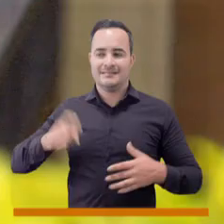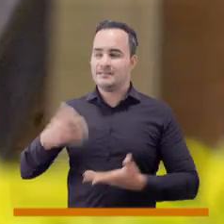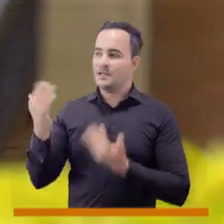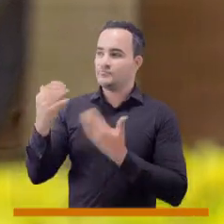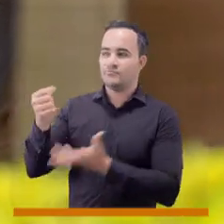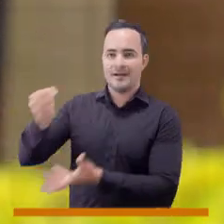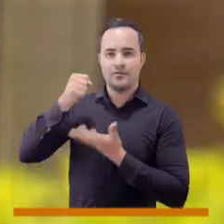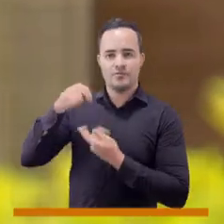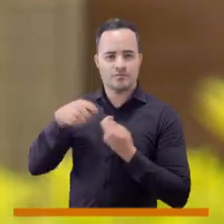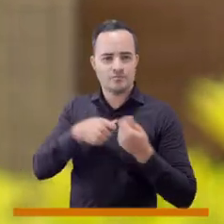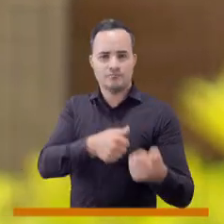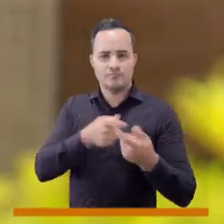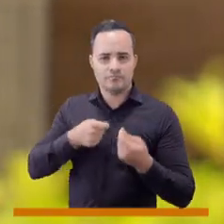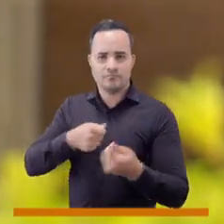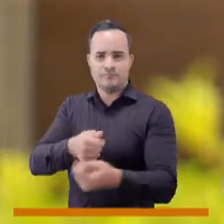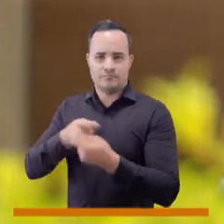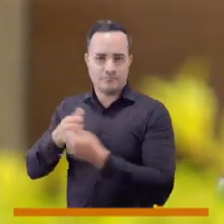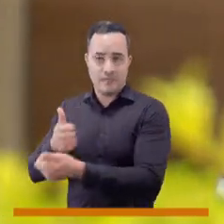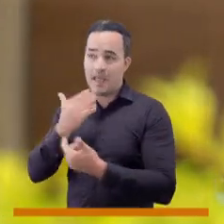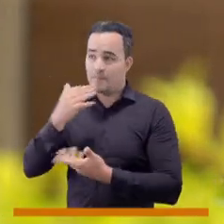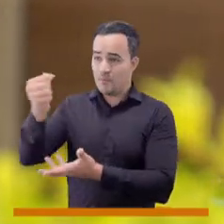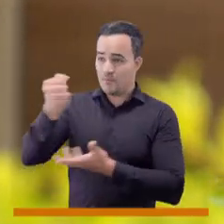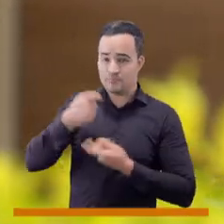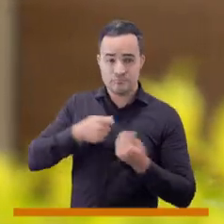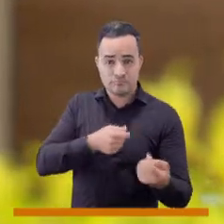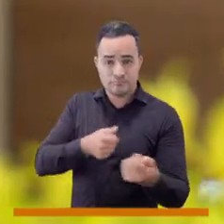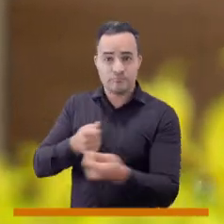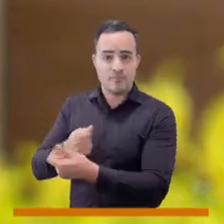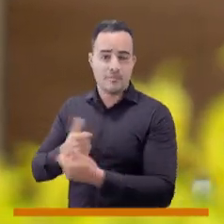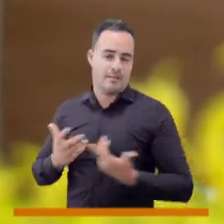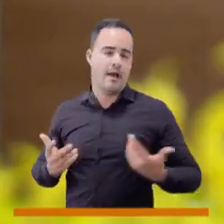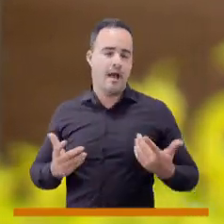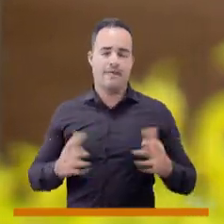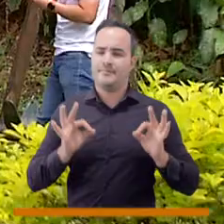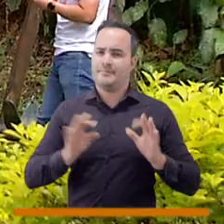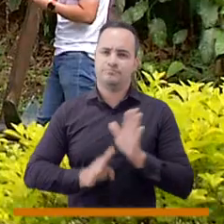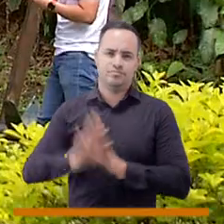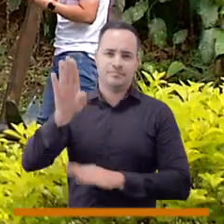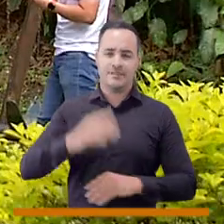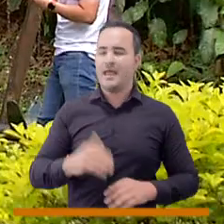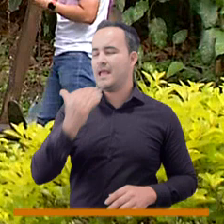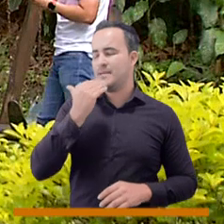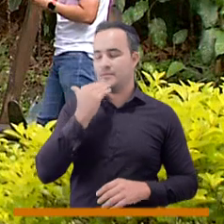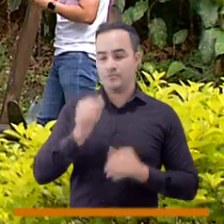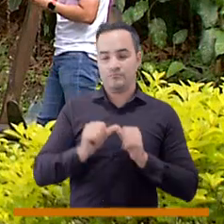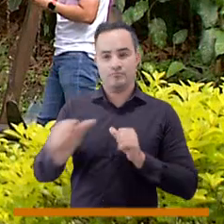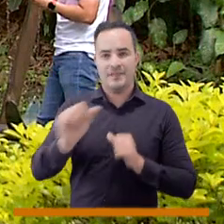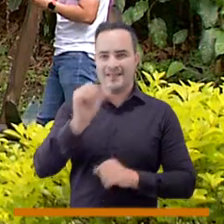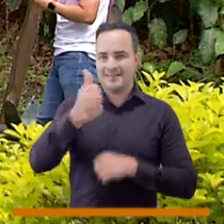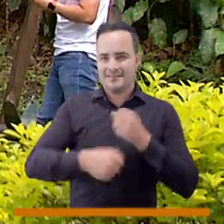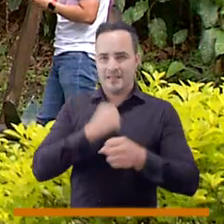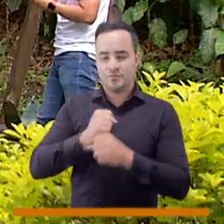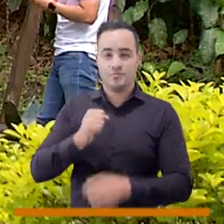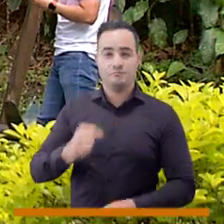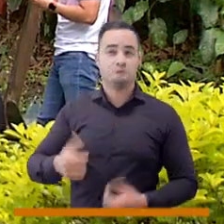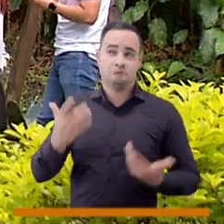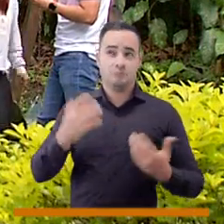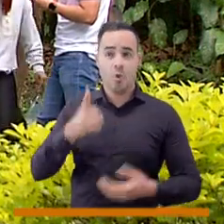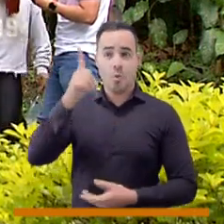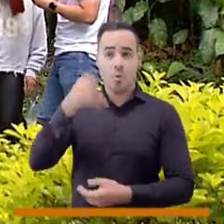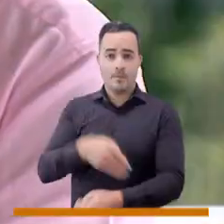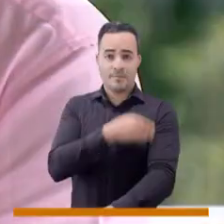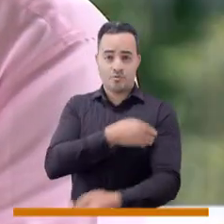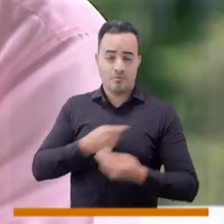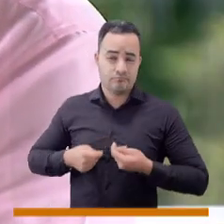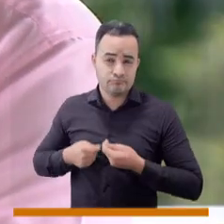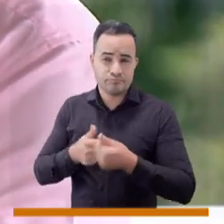pública, no conduce a desarrollo. Si Medellín invirtiera $1 billón en los próximos 10 años,